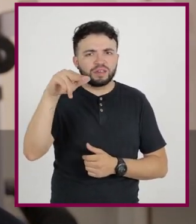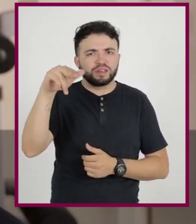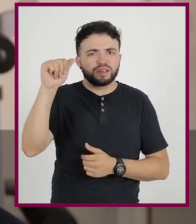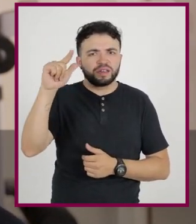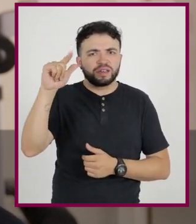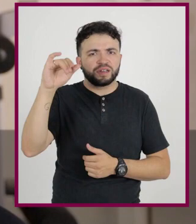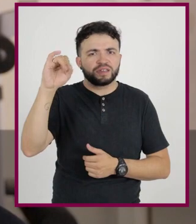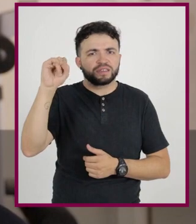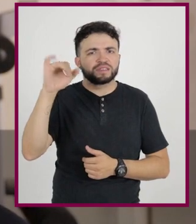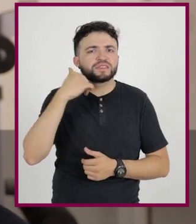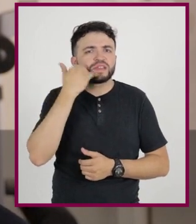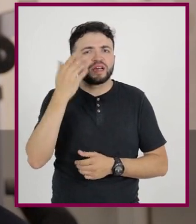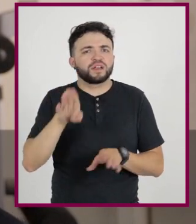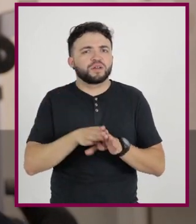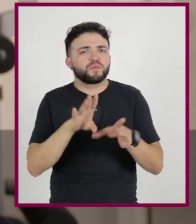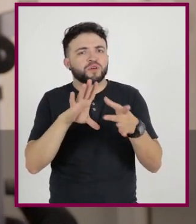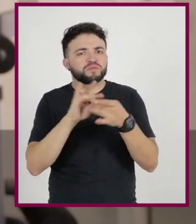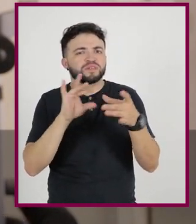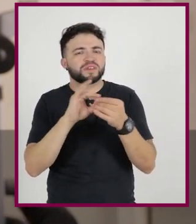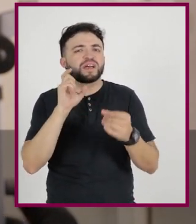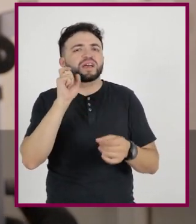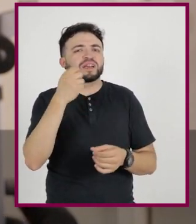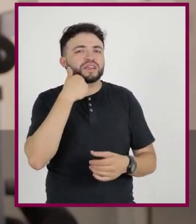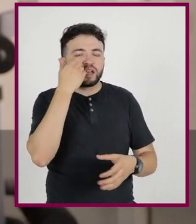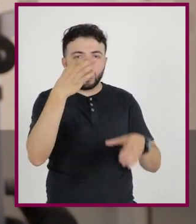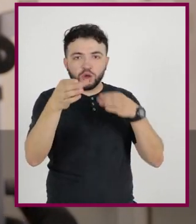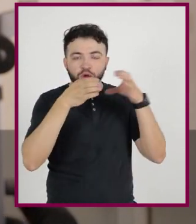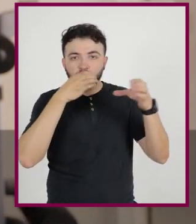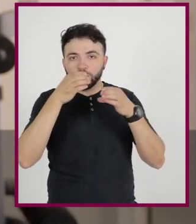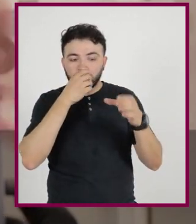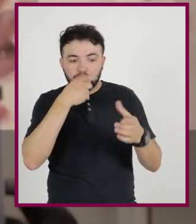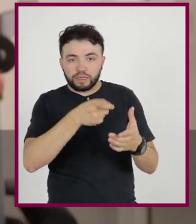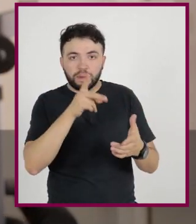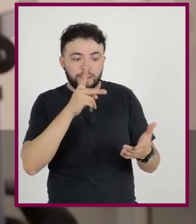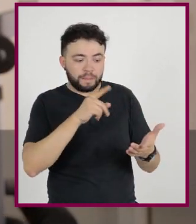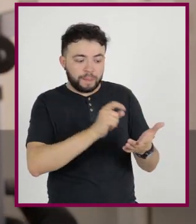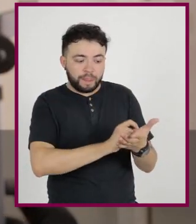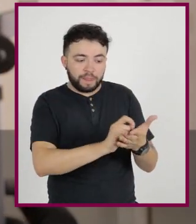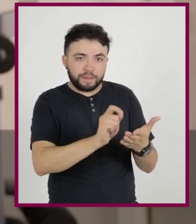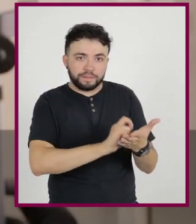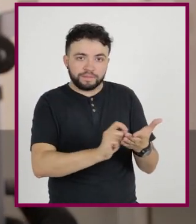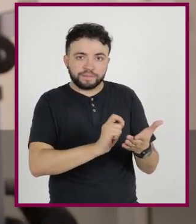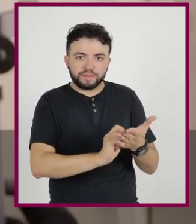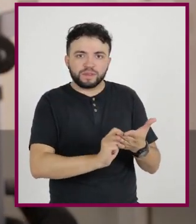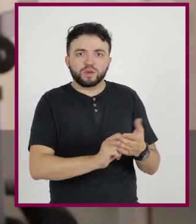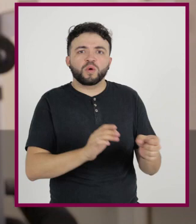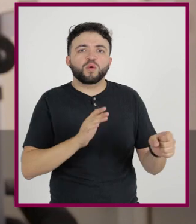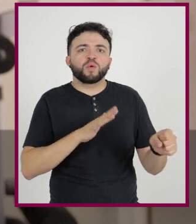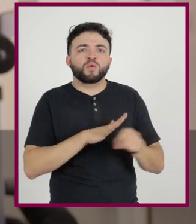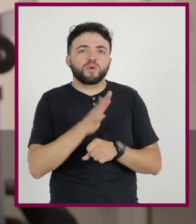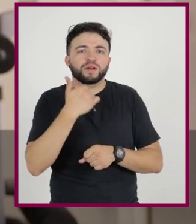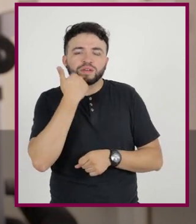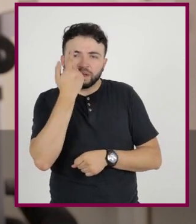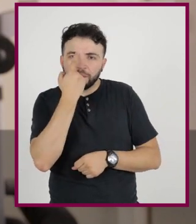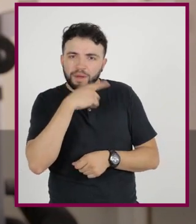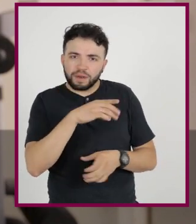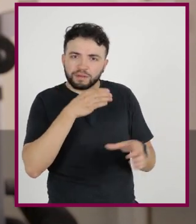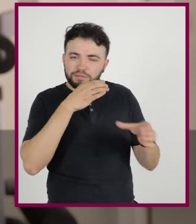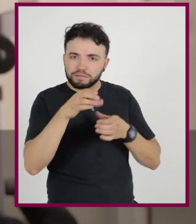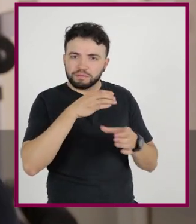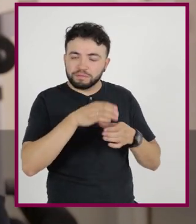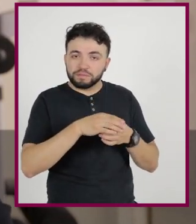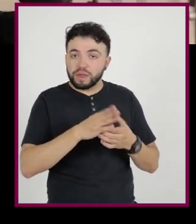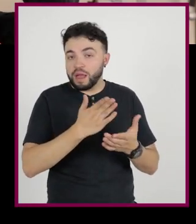texto literario trata de explicar qué nos quiere comunicar el escritor o la escritora y cuáles son sus propósitos al comunicarlo.